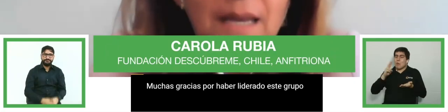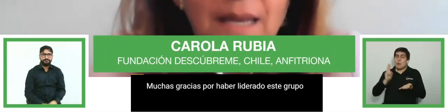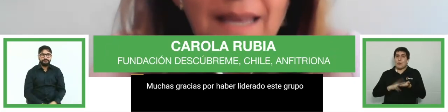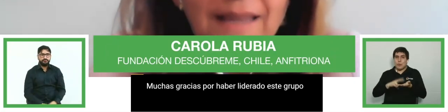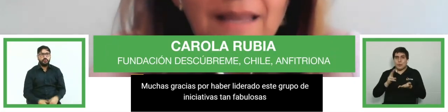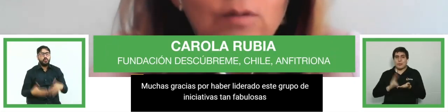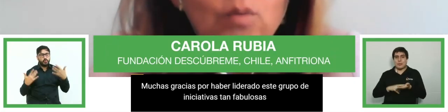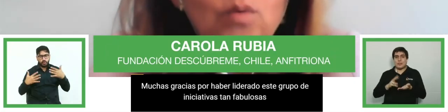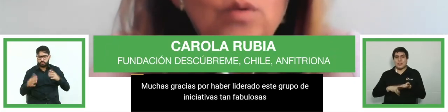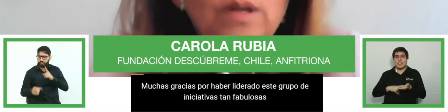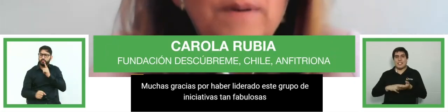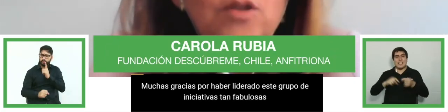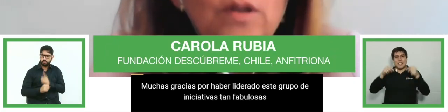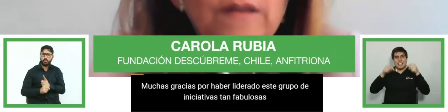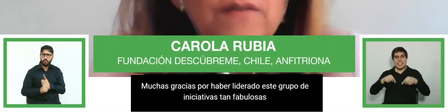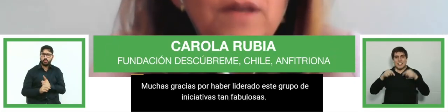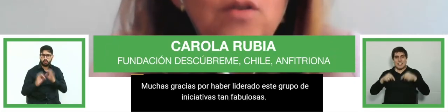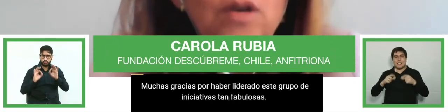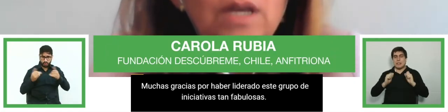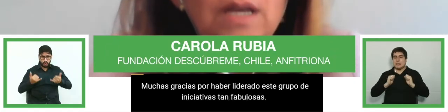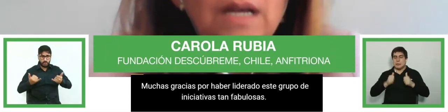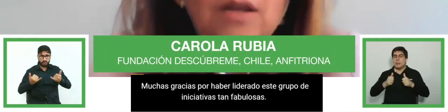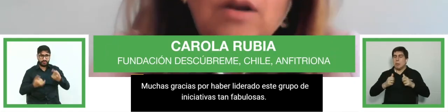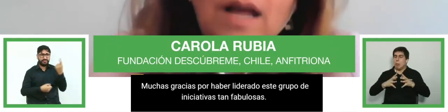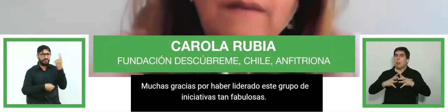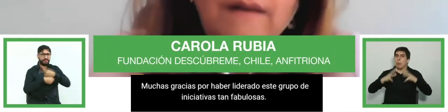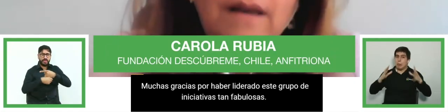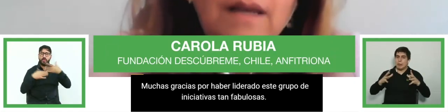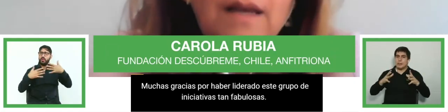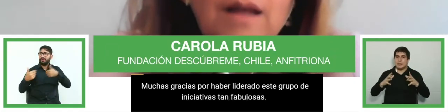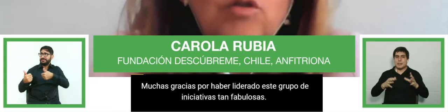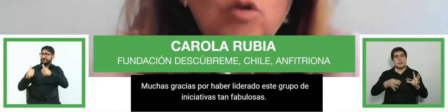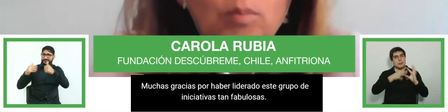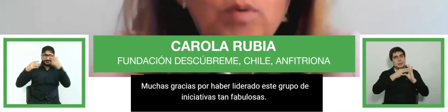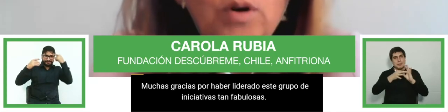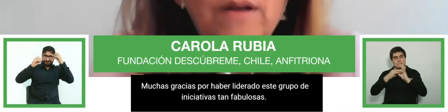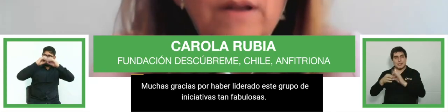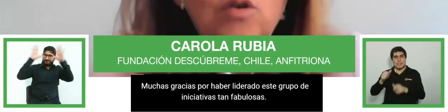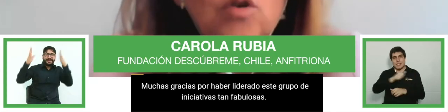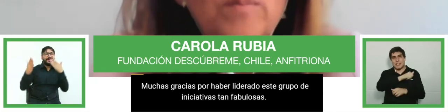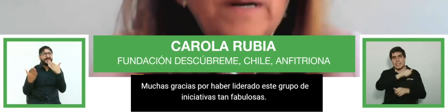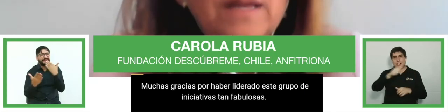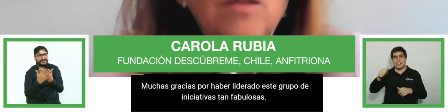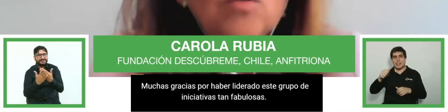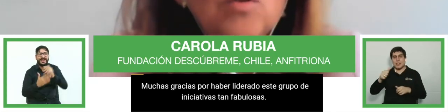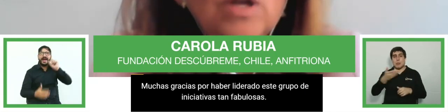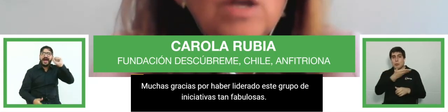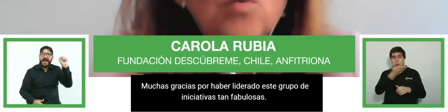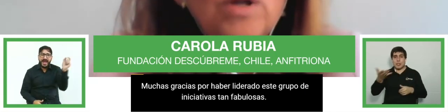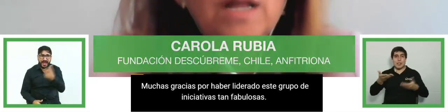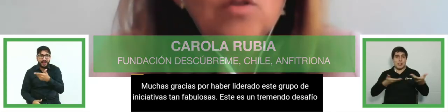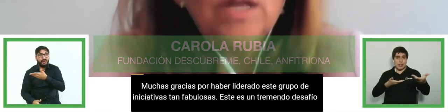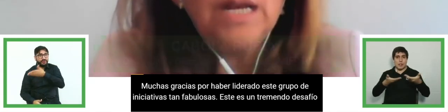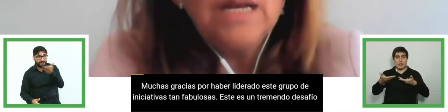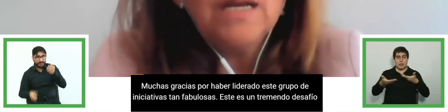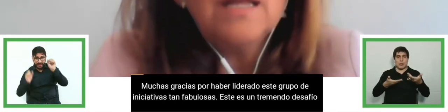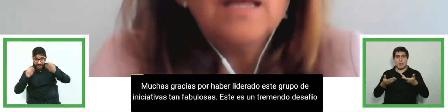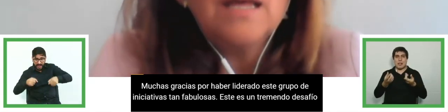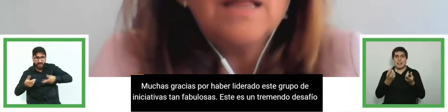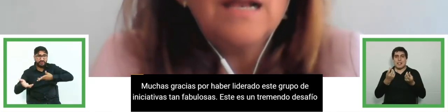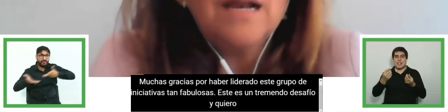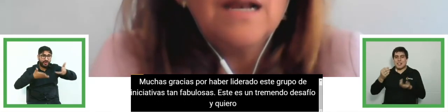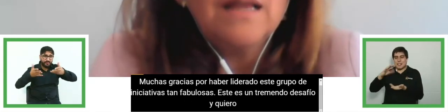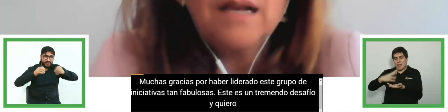Definitivamente, este es un tremendo desafío y les quiero agradecer a todos por habernos compartido un granito de arena